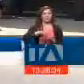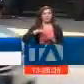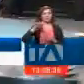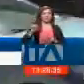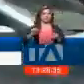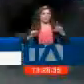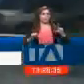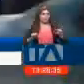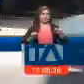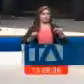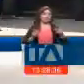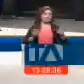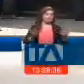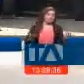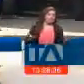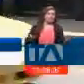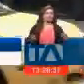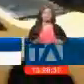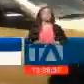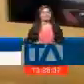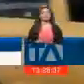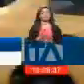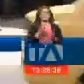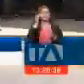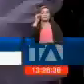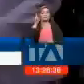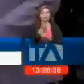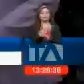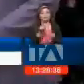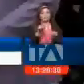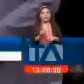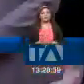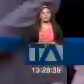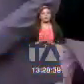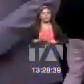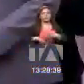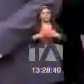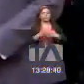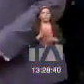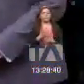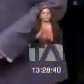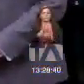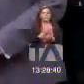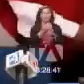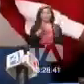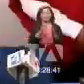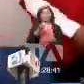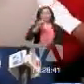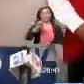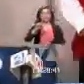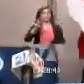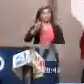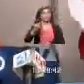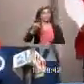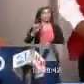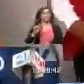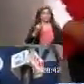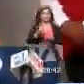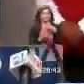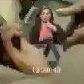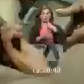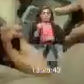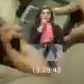de Participación Ciudadana, los consejeros tienen criterios divididos. Y así lo justifica la consejera Almeida, pues asegura que los suplentes tienen derecho